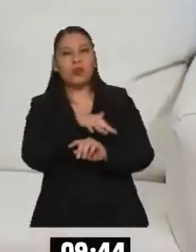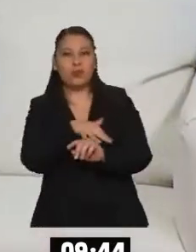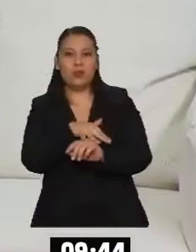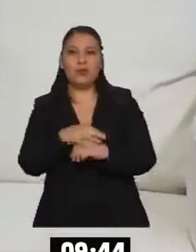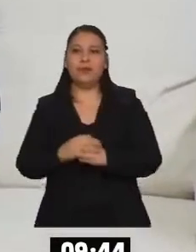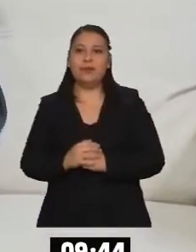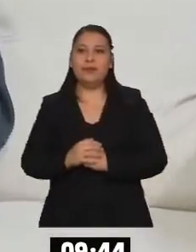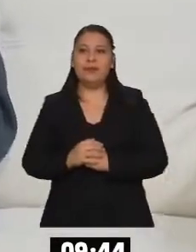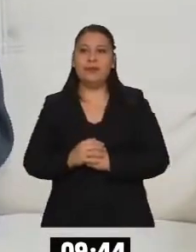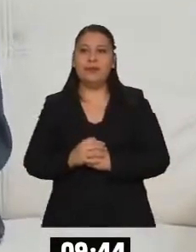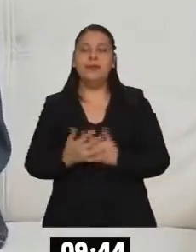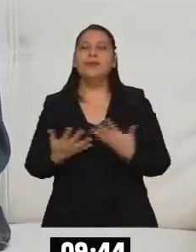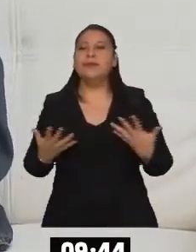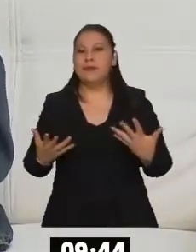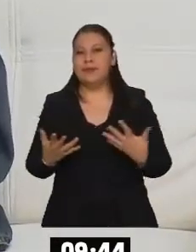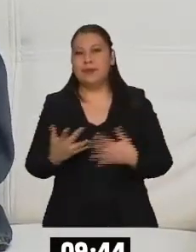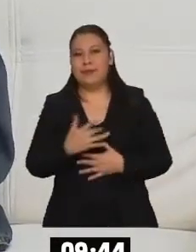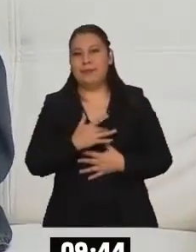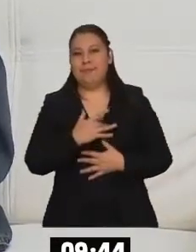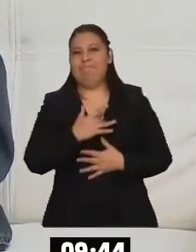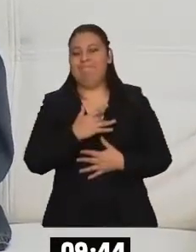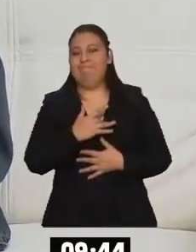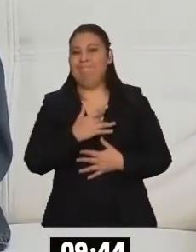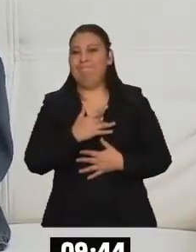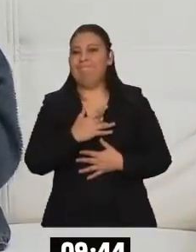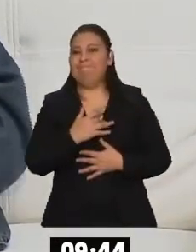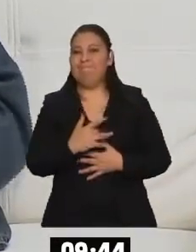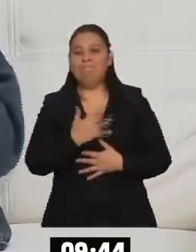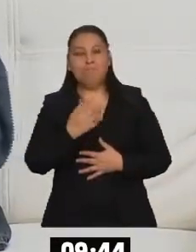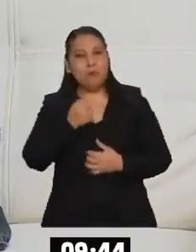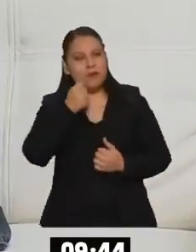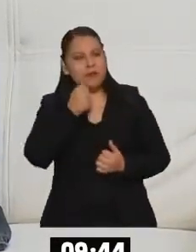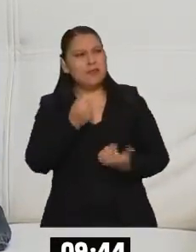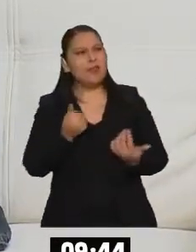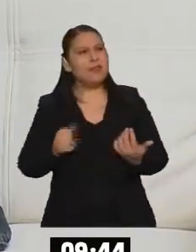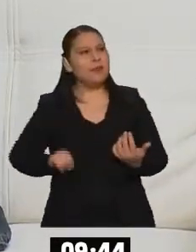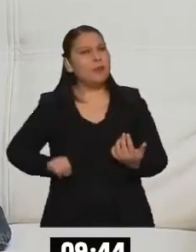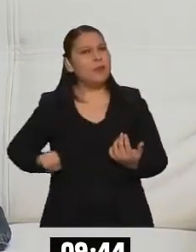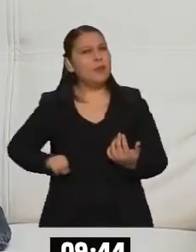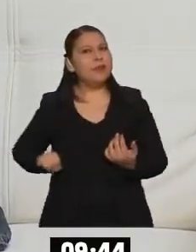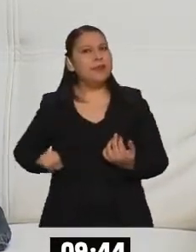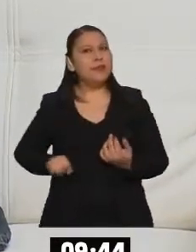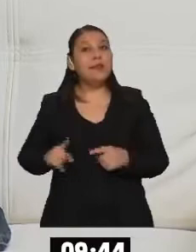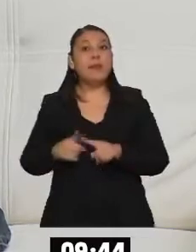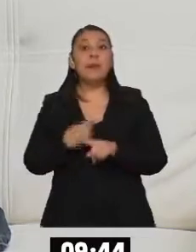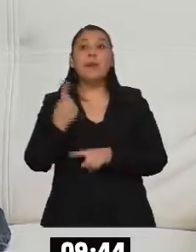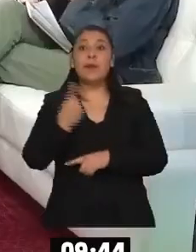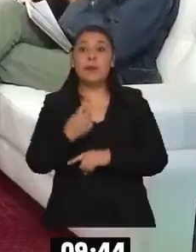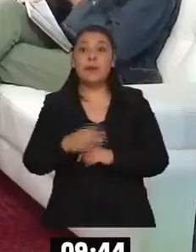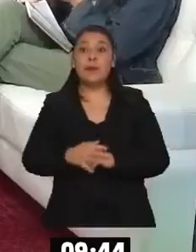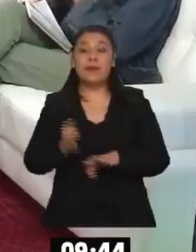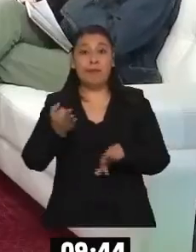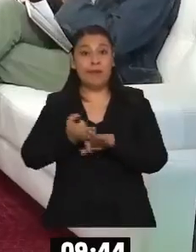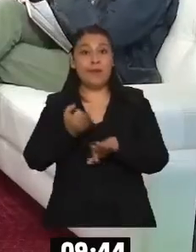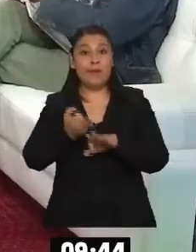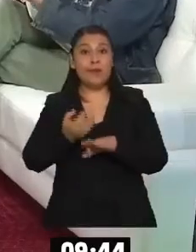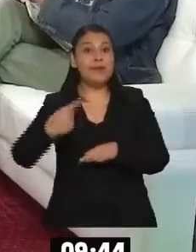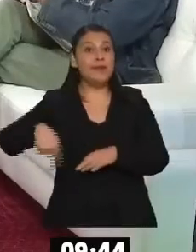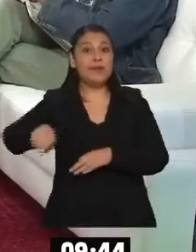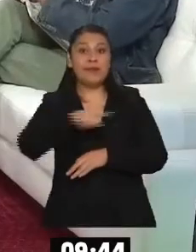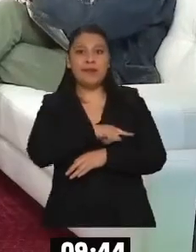esto a mí me llama mucho la atención porque al final de cuentas estamos hablando